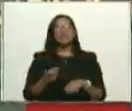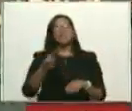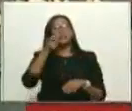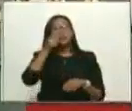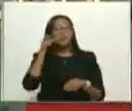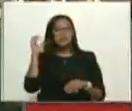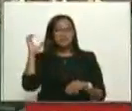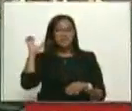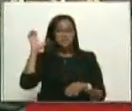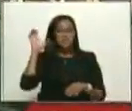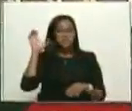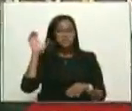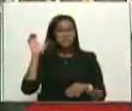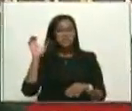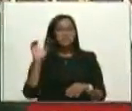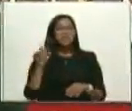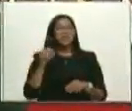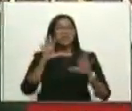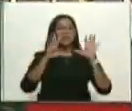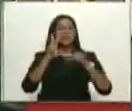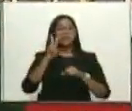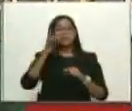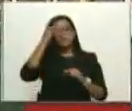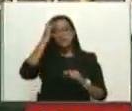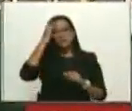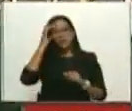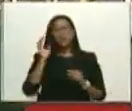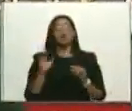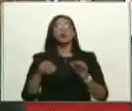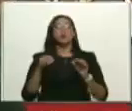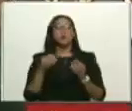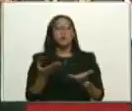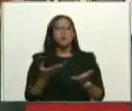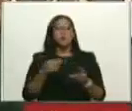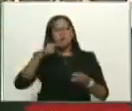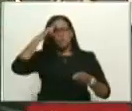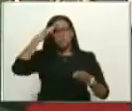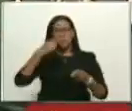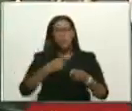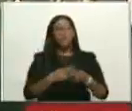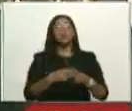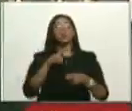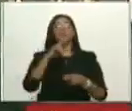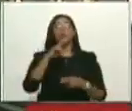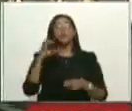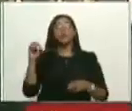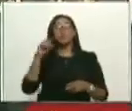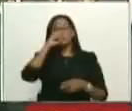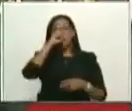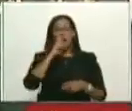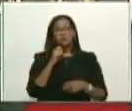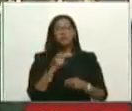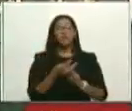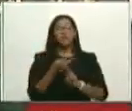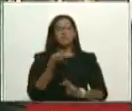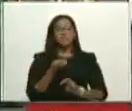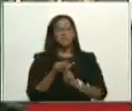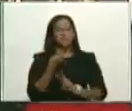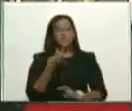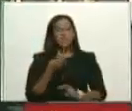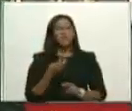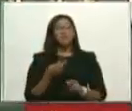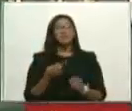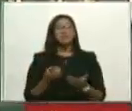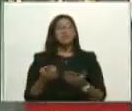Estado, aquel 12 de febrero cuando conmemoramos por todo lo alto los 200 años, el bicentenario de